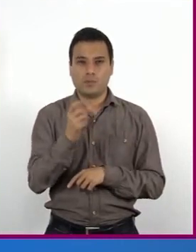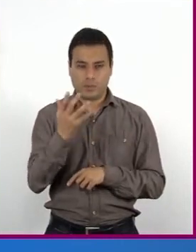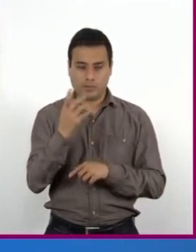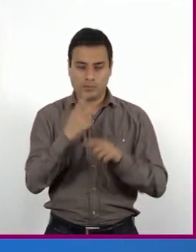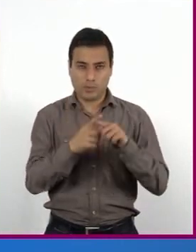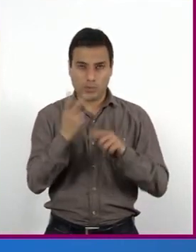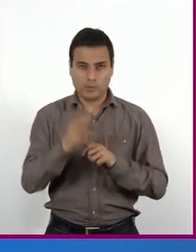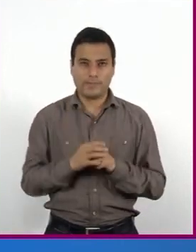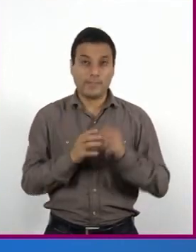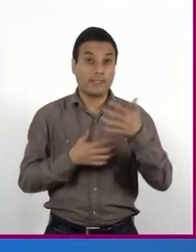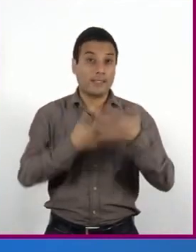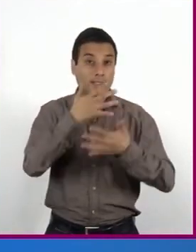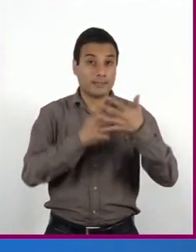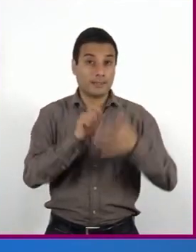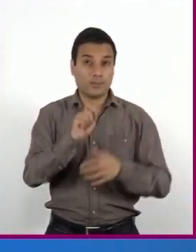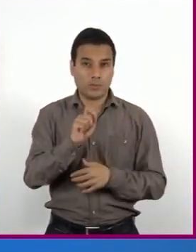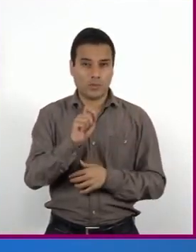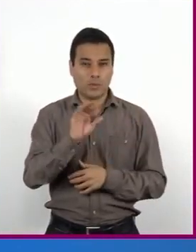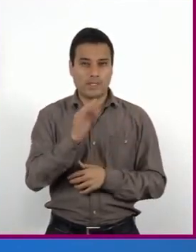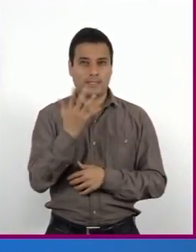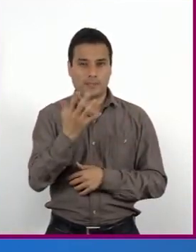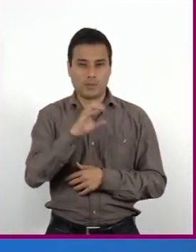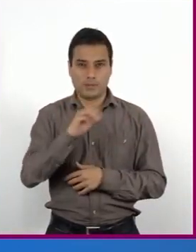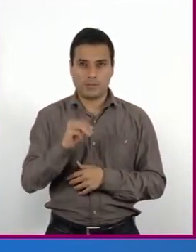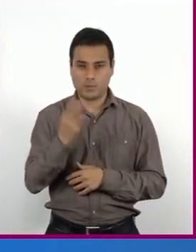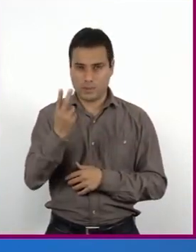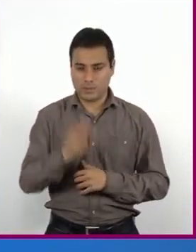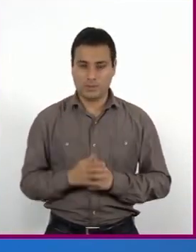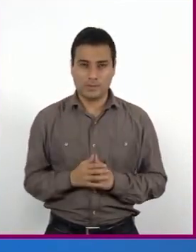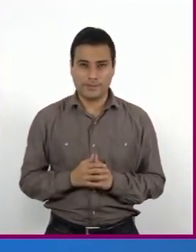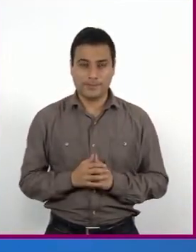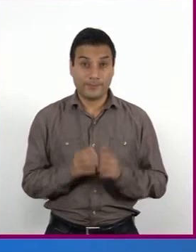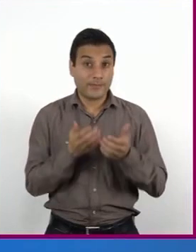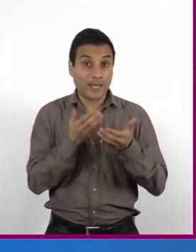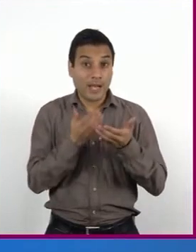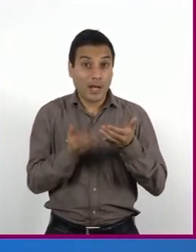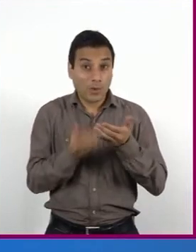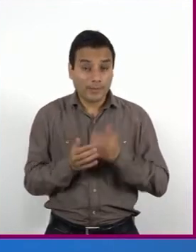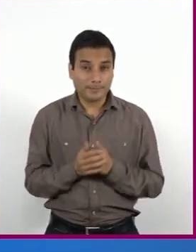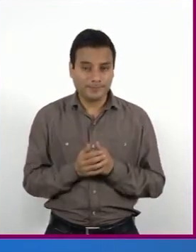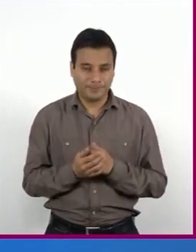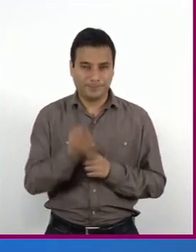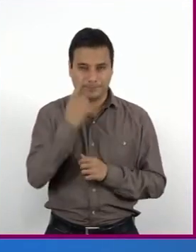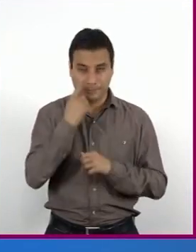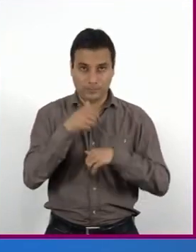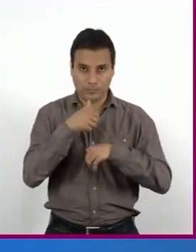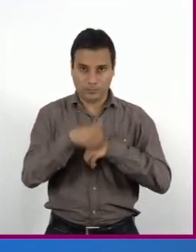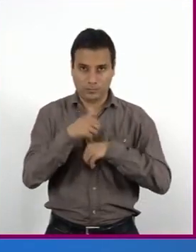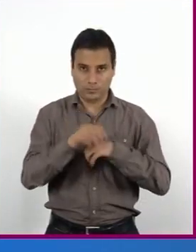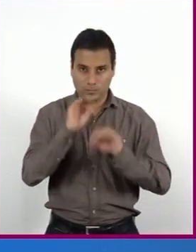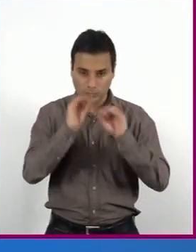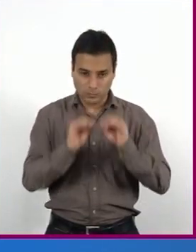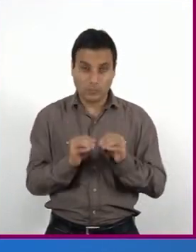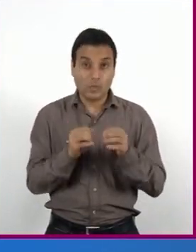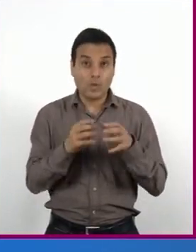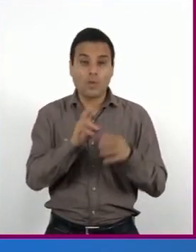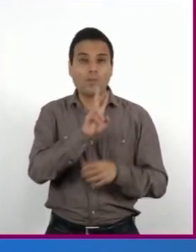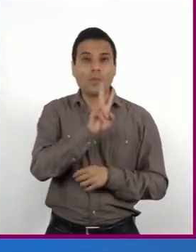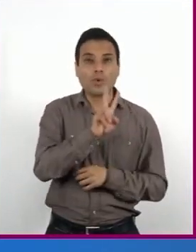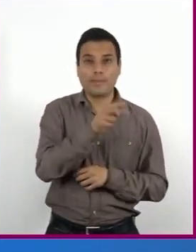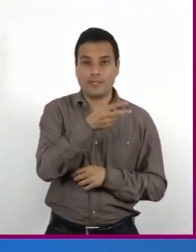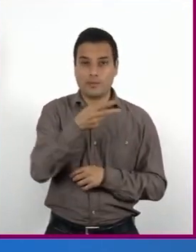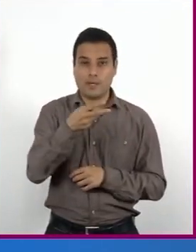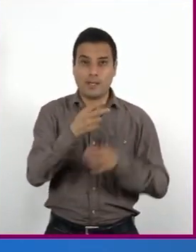a 15.45 centímetros cuadrados. Ahora, sustituimos los valores. Volumen es